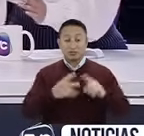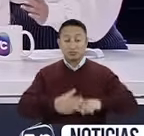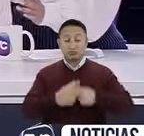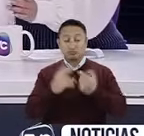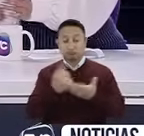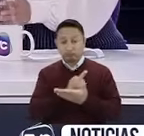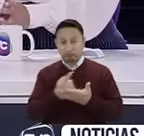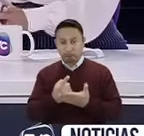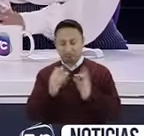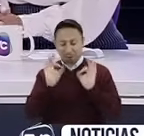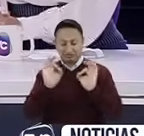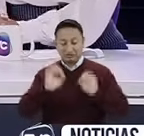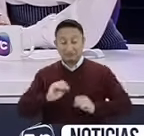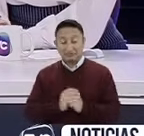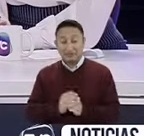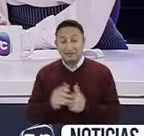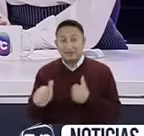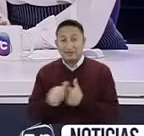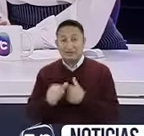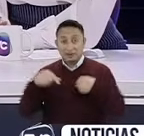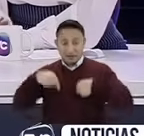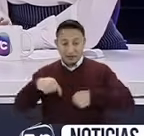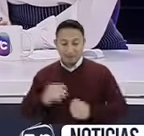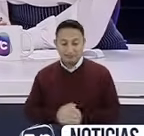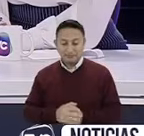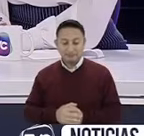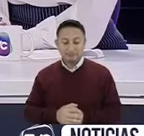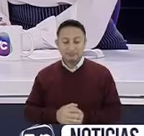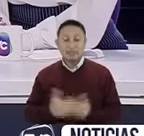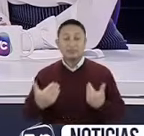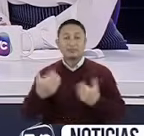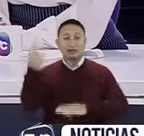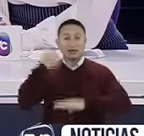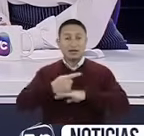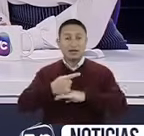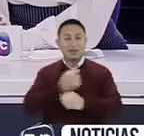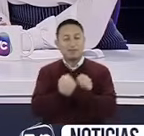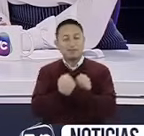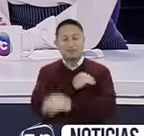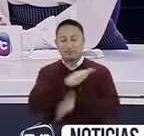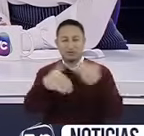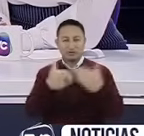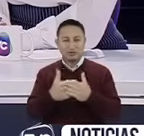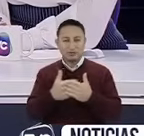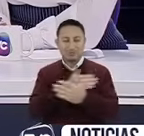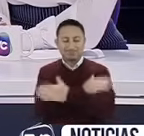de esta corta semana y desde ya un feliz día de San Valentín para todos. Un abrazo grande.